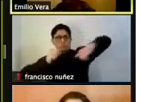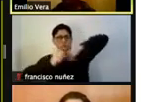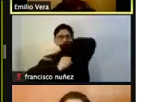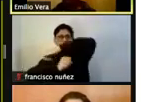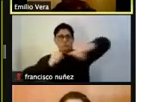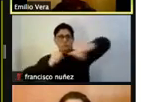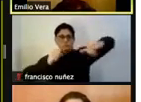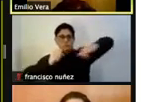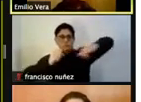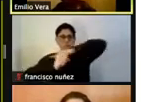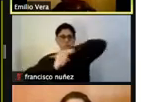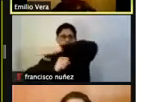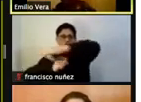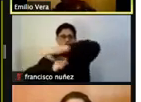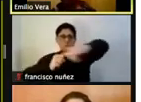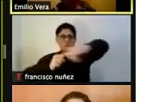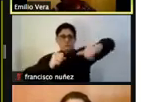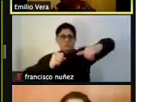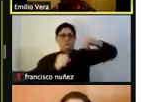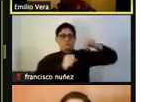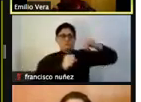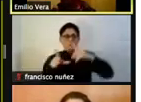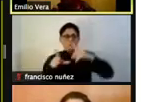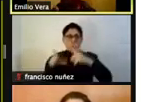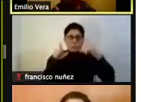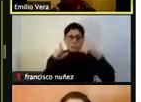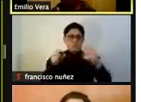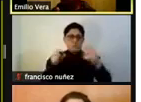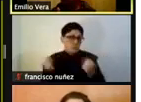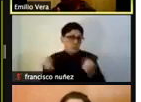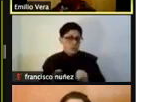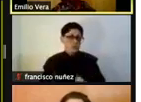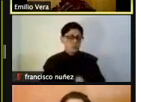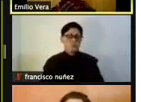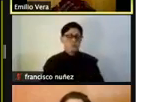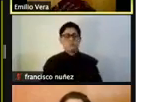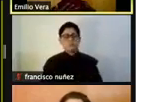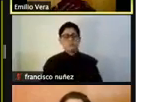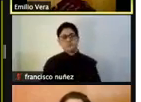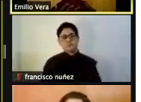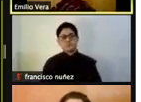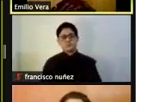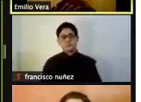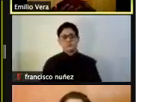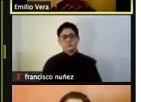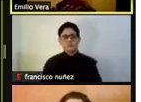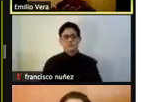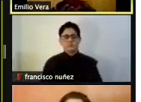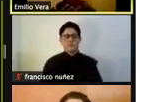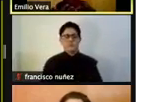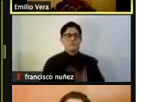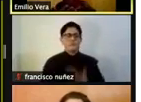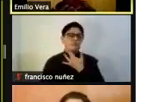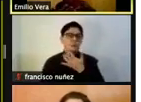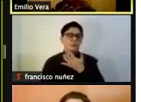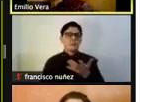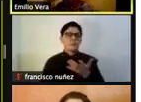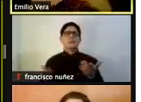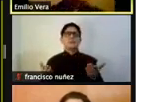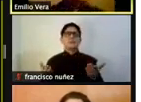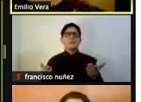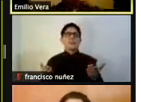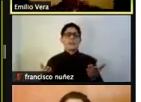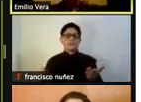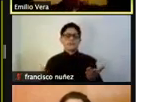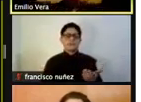el símil en cierto sentido, porque igual, pues si uno está en un satélite